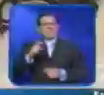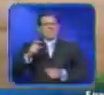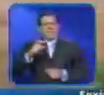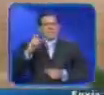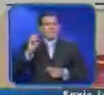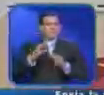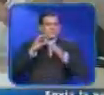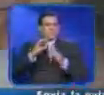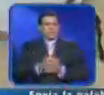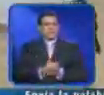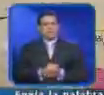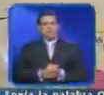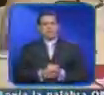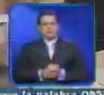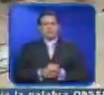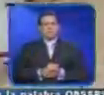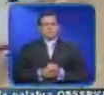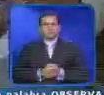especiales.